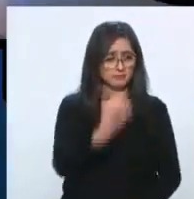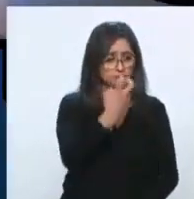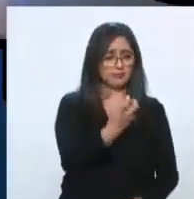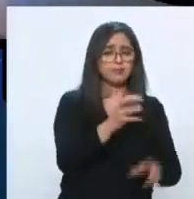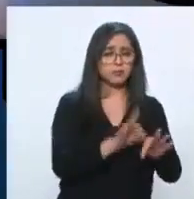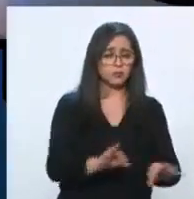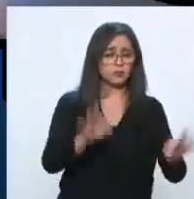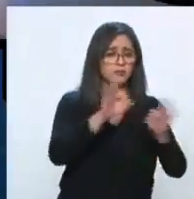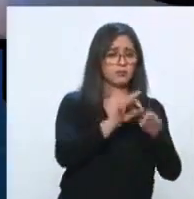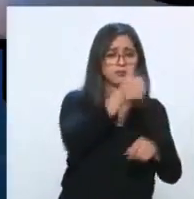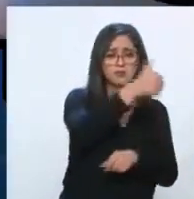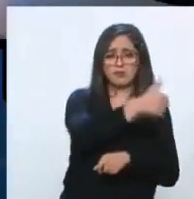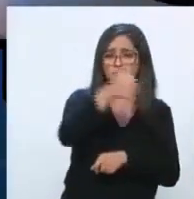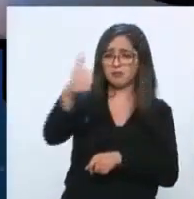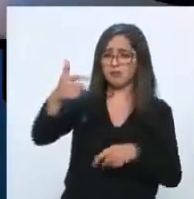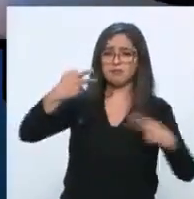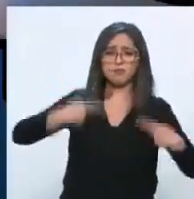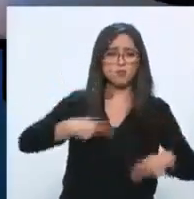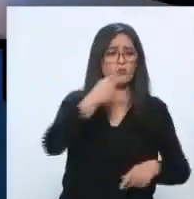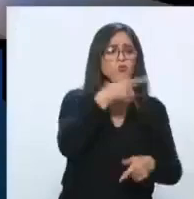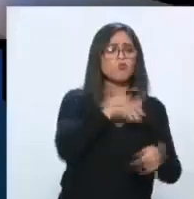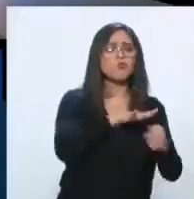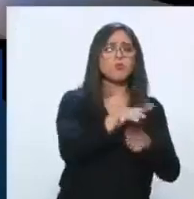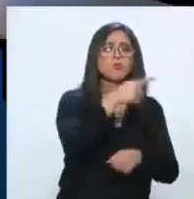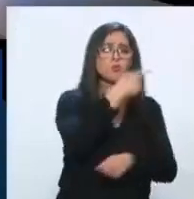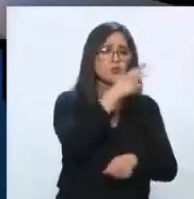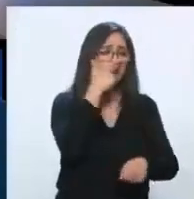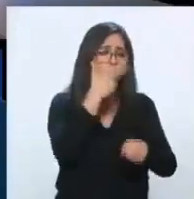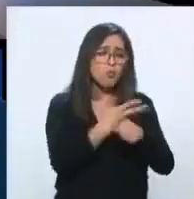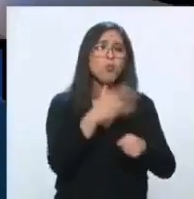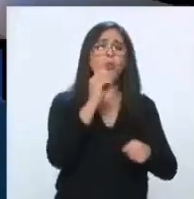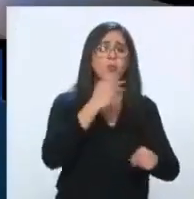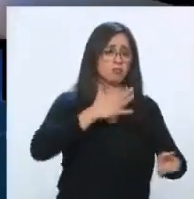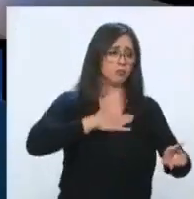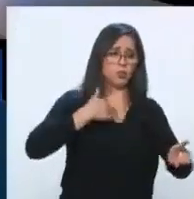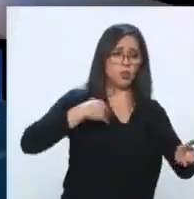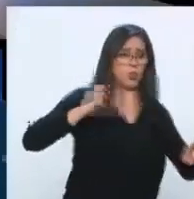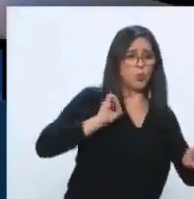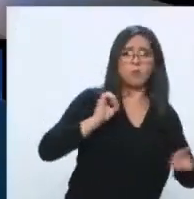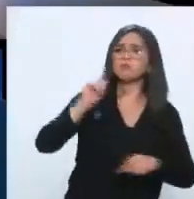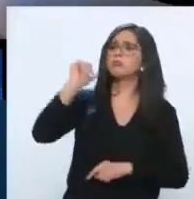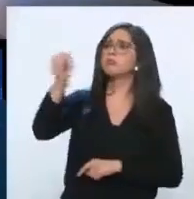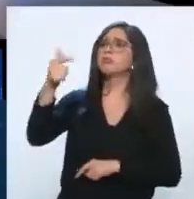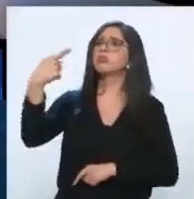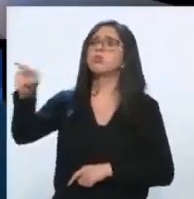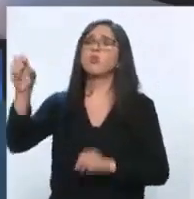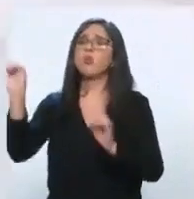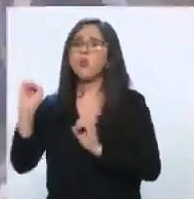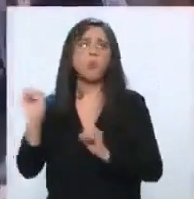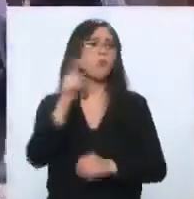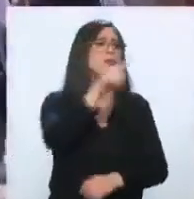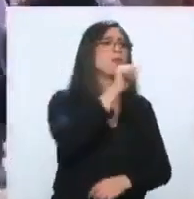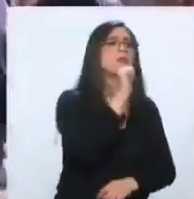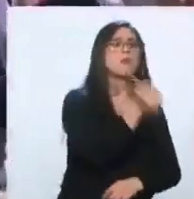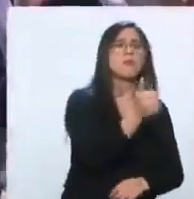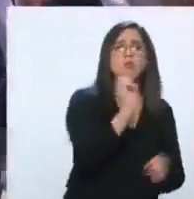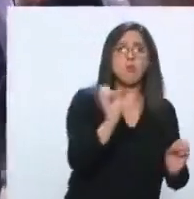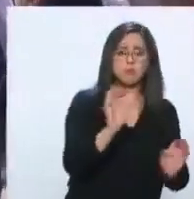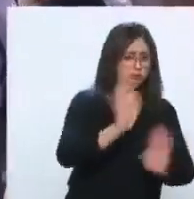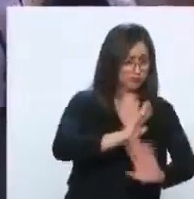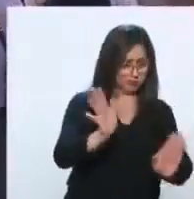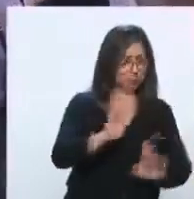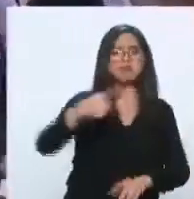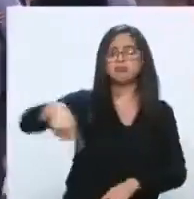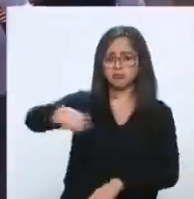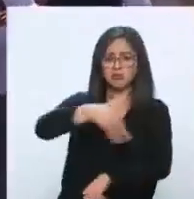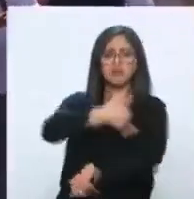y que no nos estemos echando la bolita de entre las diferentes instituciones, ¿no? Las familias están cansadas de ir de puerta en puerta y que no se